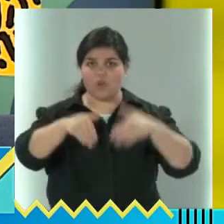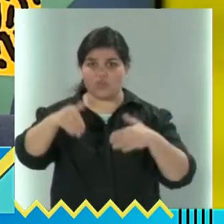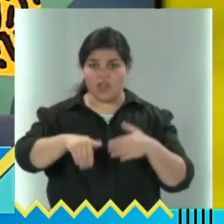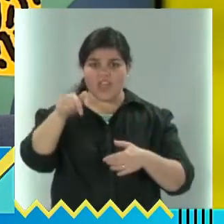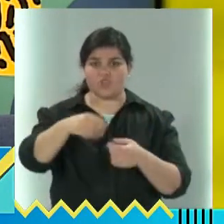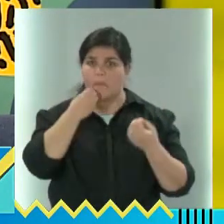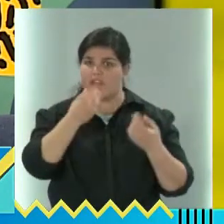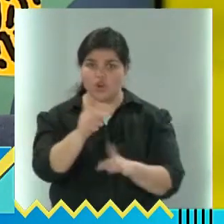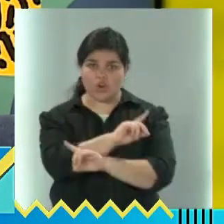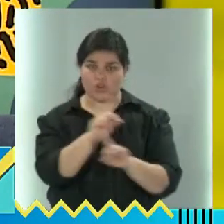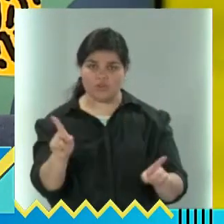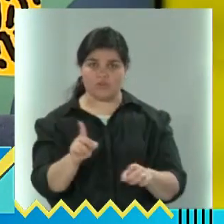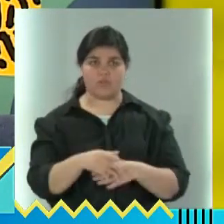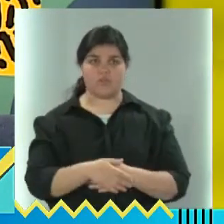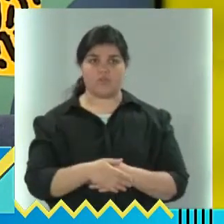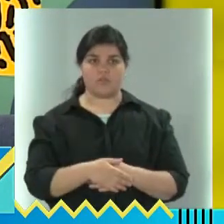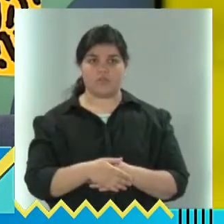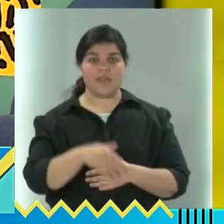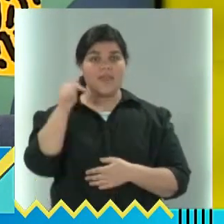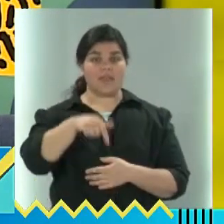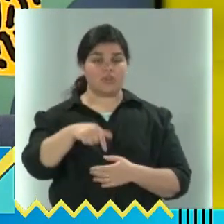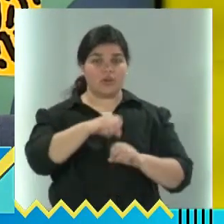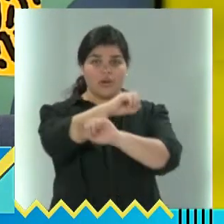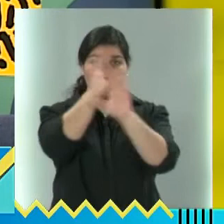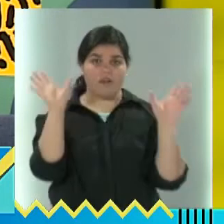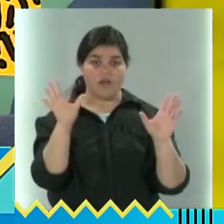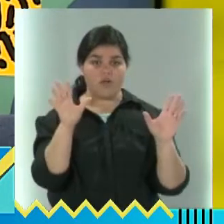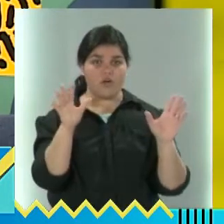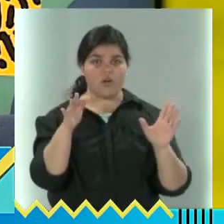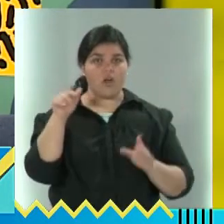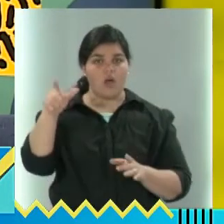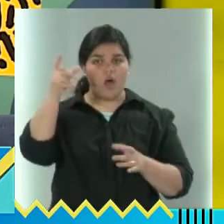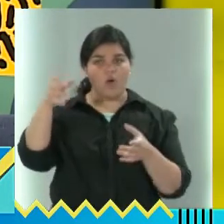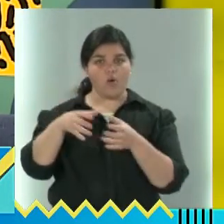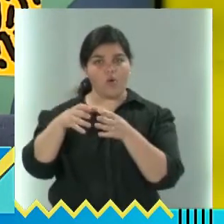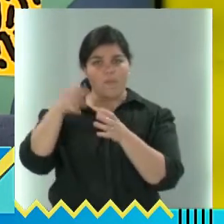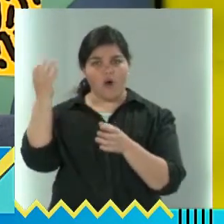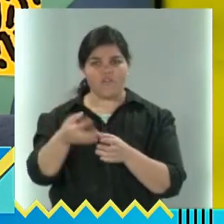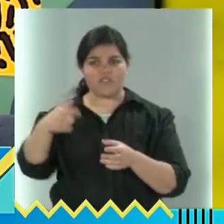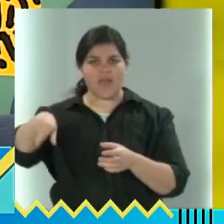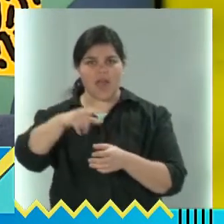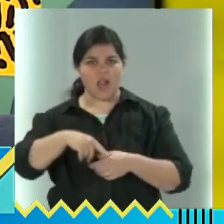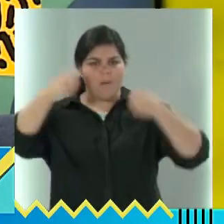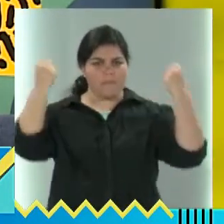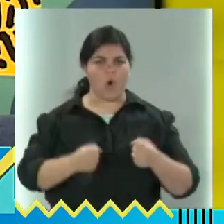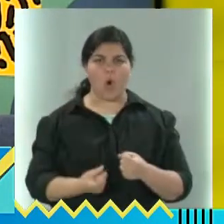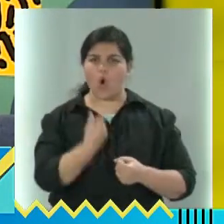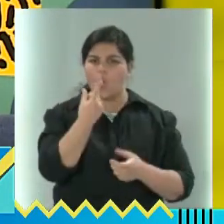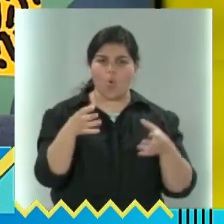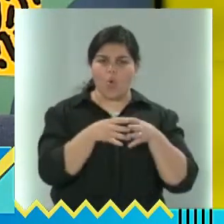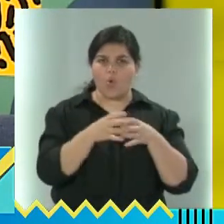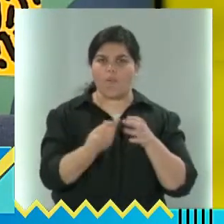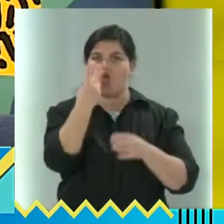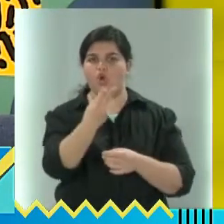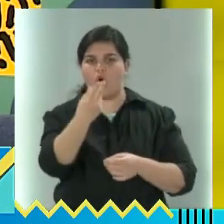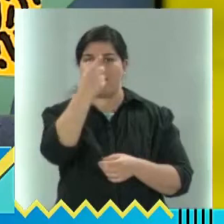recinto. Esto creo que es una clara señal que el oficialismo tiene que leer, que no es un simple capricho de un bloque o de dos senadores